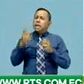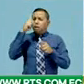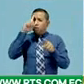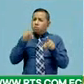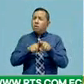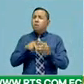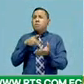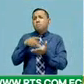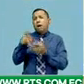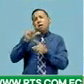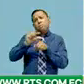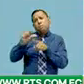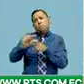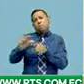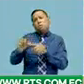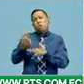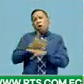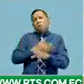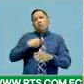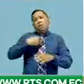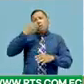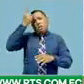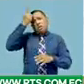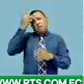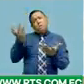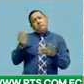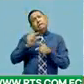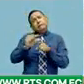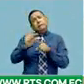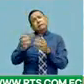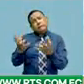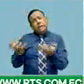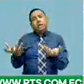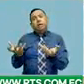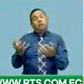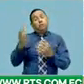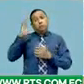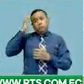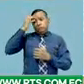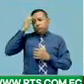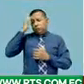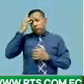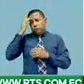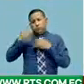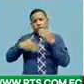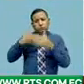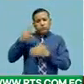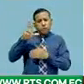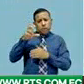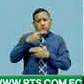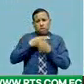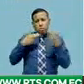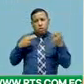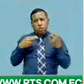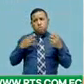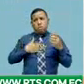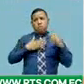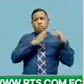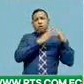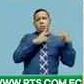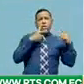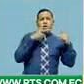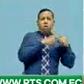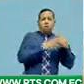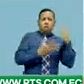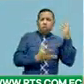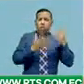de planillas de energía que se encuentran vencidas. Teme que después del 13 de noviembre suspendan el servicio en su